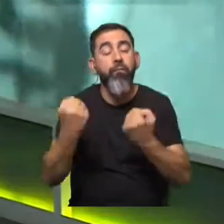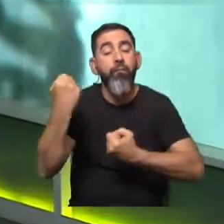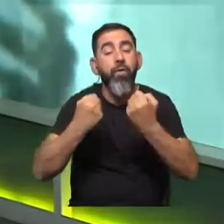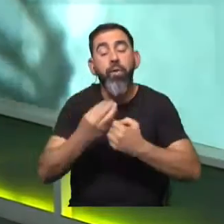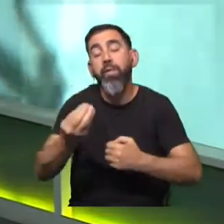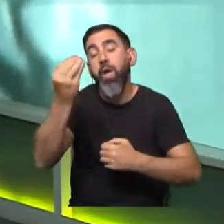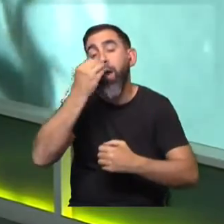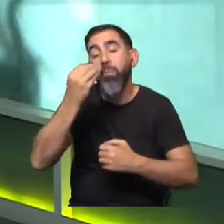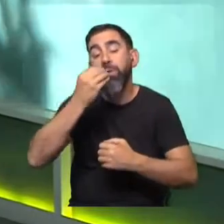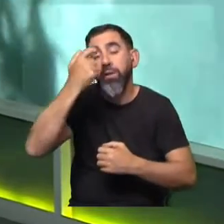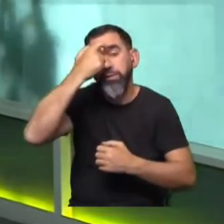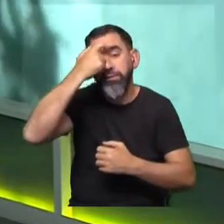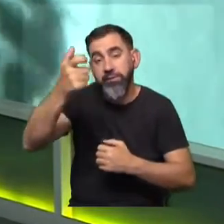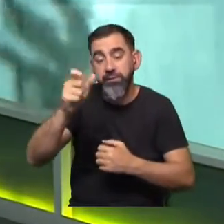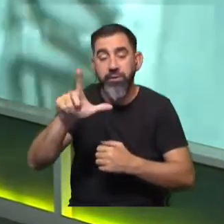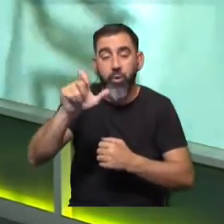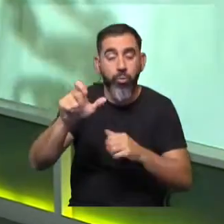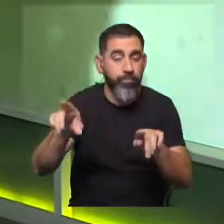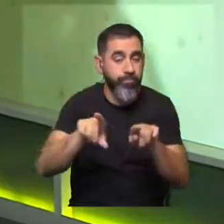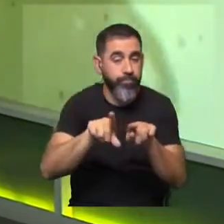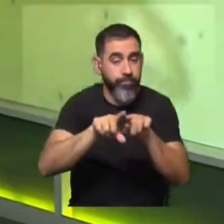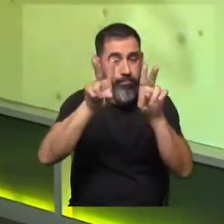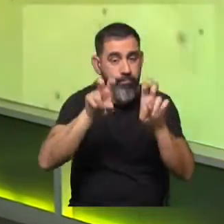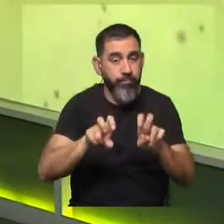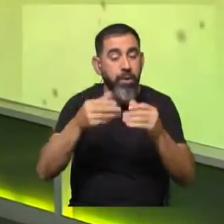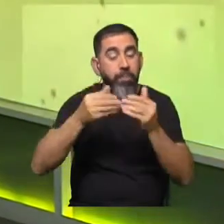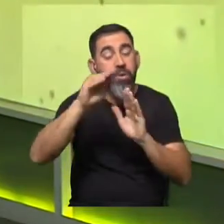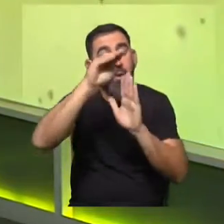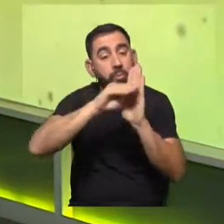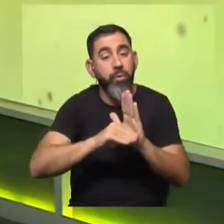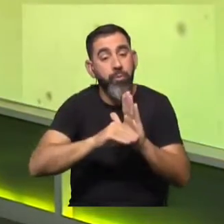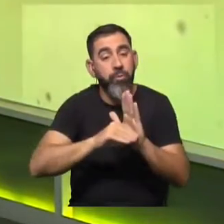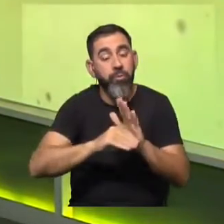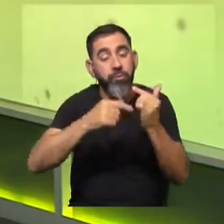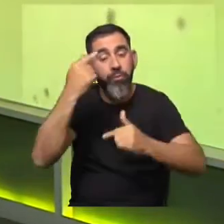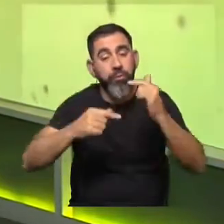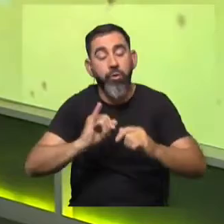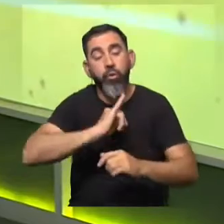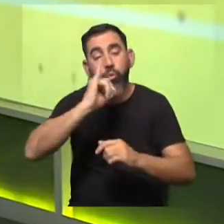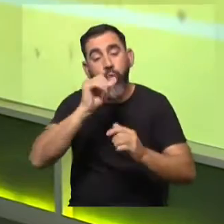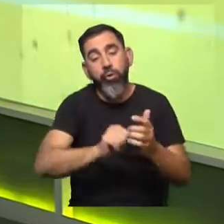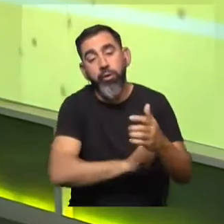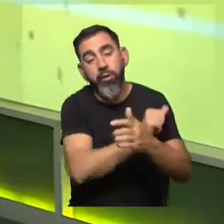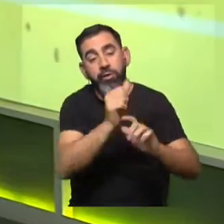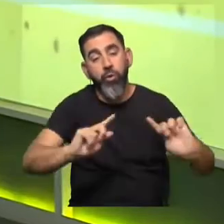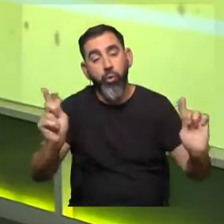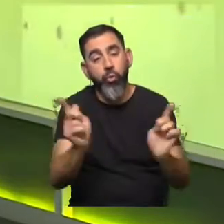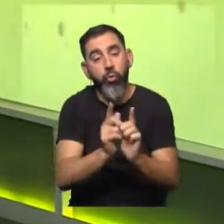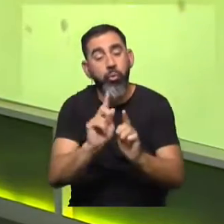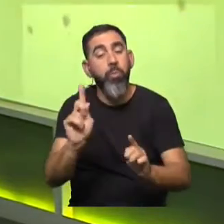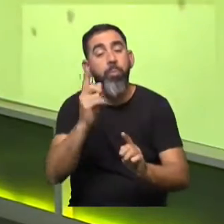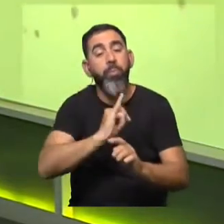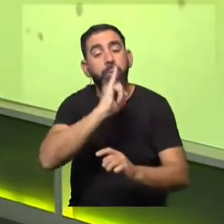alimentos. La ciencia, por supuesto. Arrancamos el programa de hoy con nuestro salpicón. Un repaso breve por las